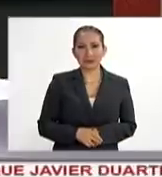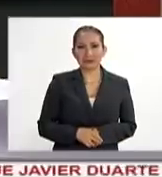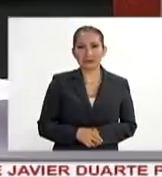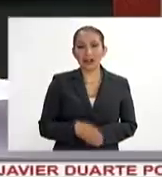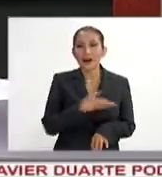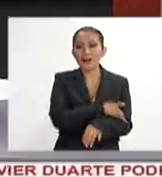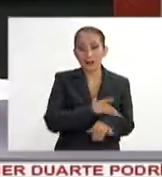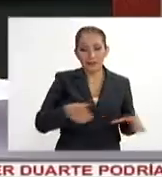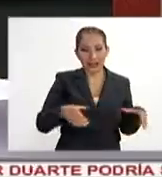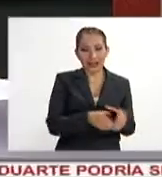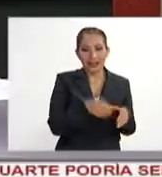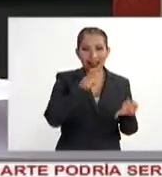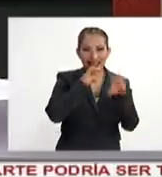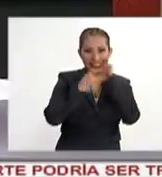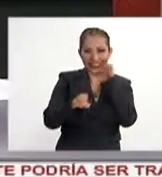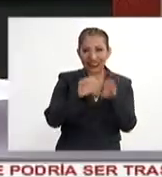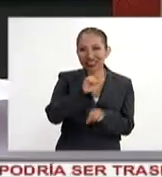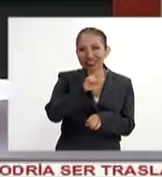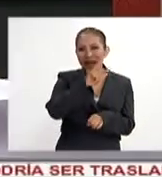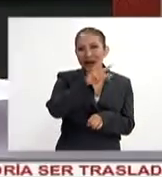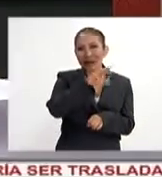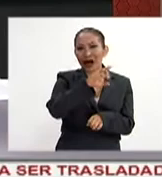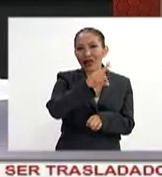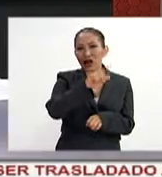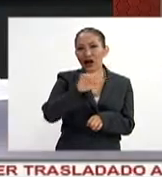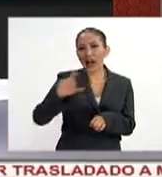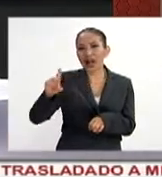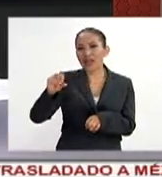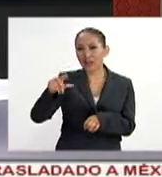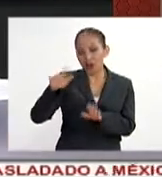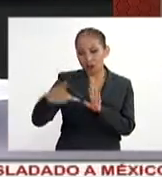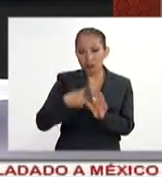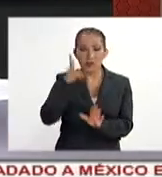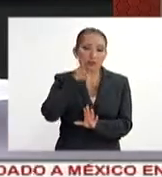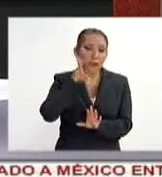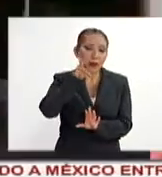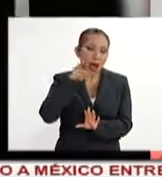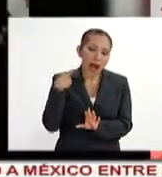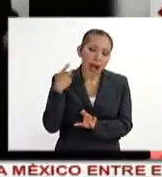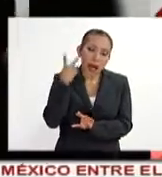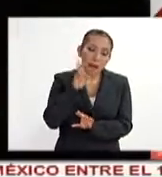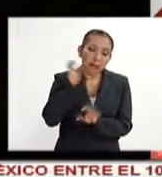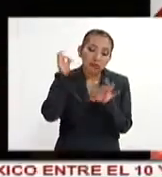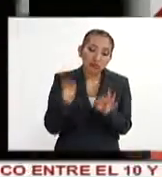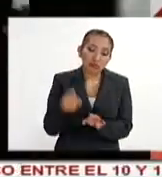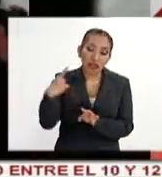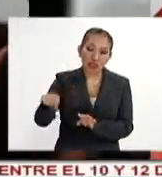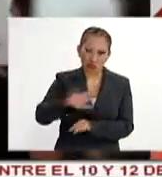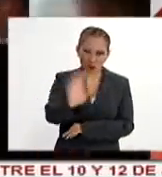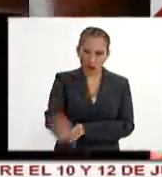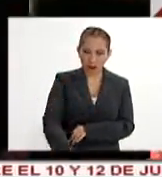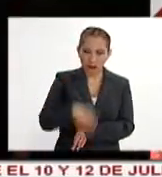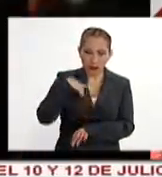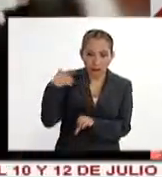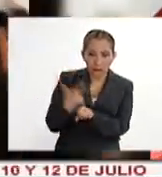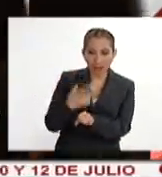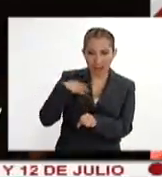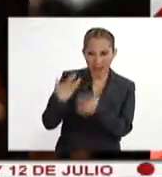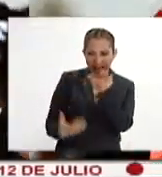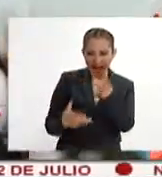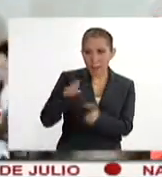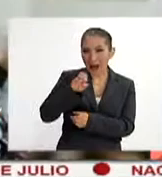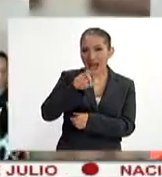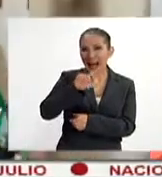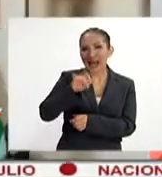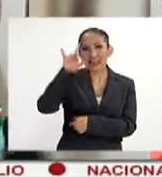La familia del periodista Salvador Adame va a solicitar una nueva prueba genética para confirmar que los restos hallados en la